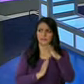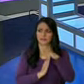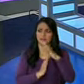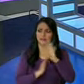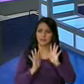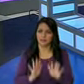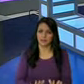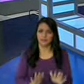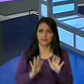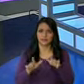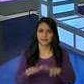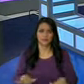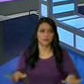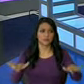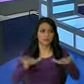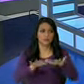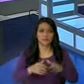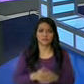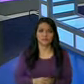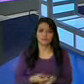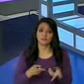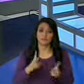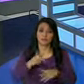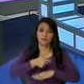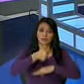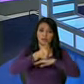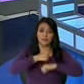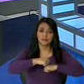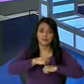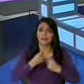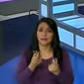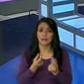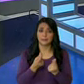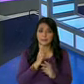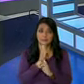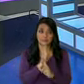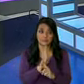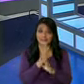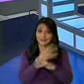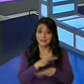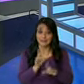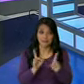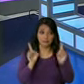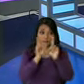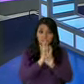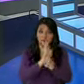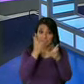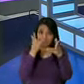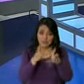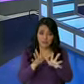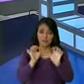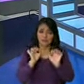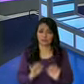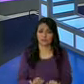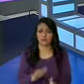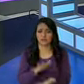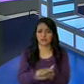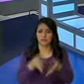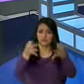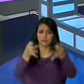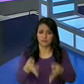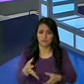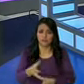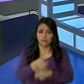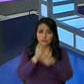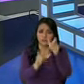están en este sector, y esperemos también que las autoridades agilicen el tema de la entrega de datos ya seguros, oficiales, para